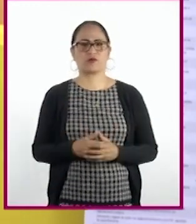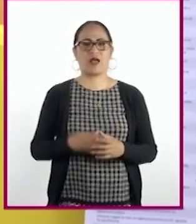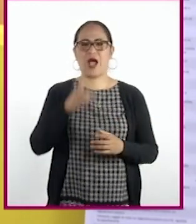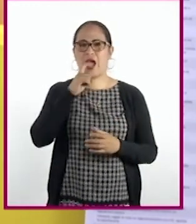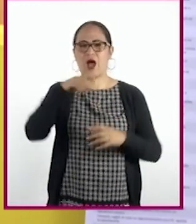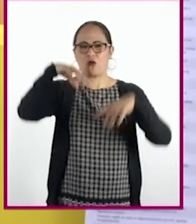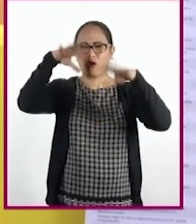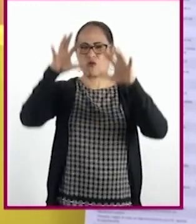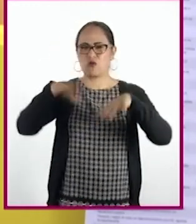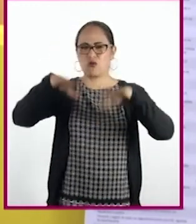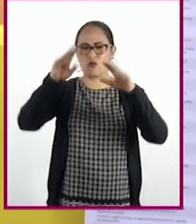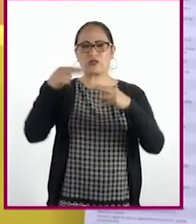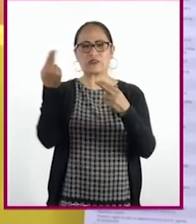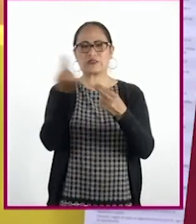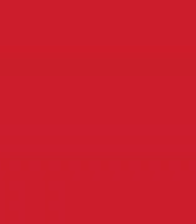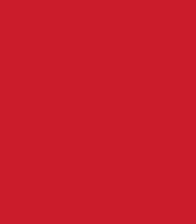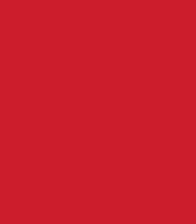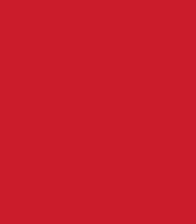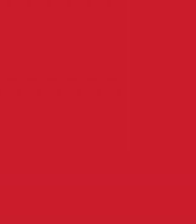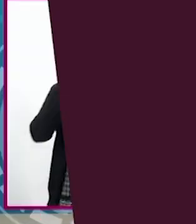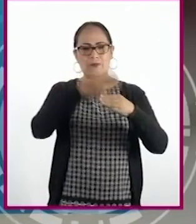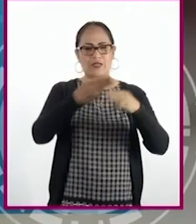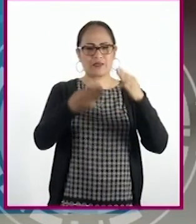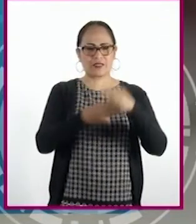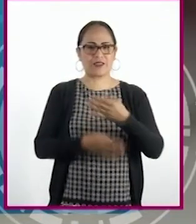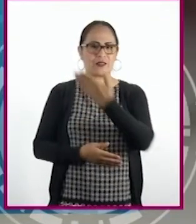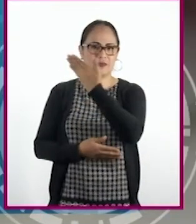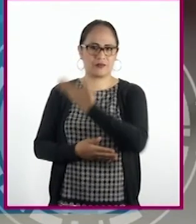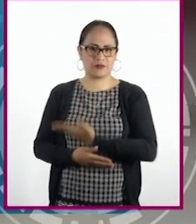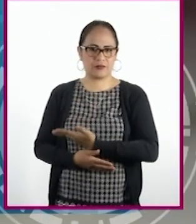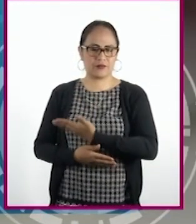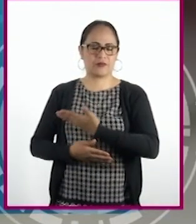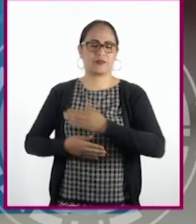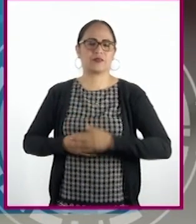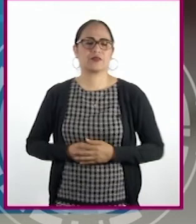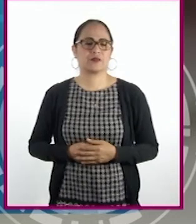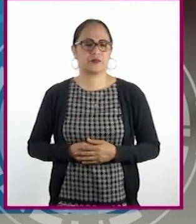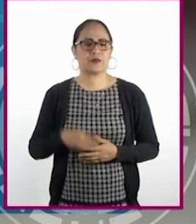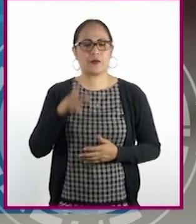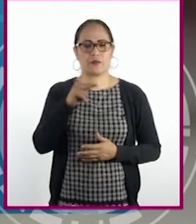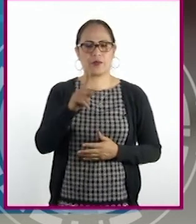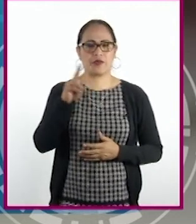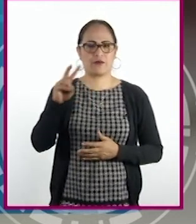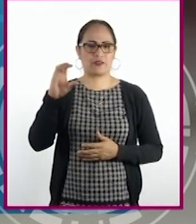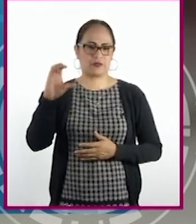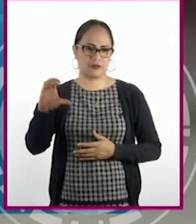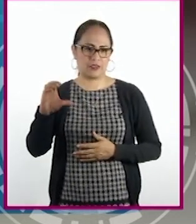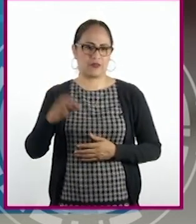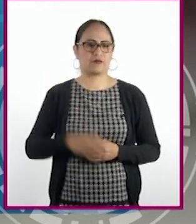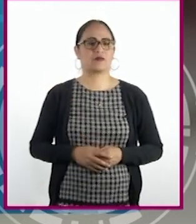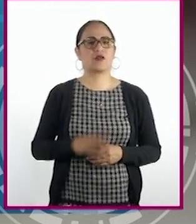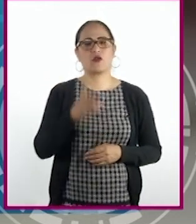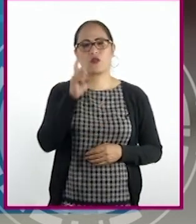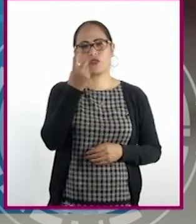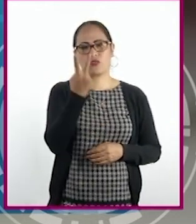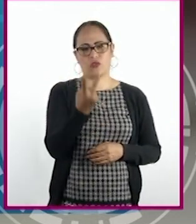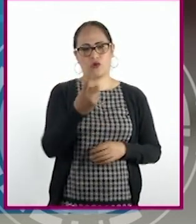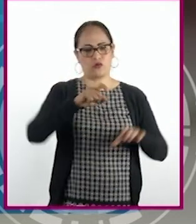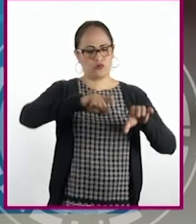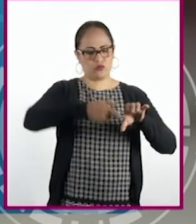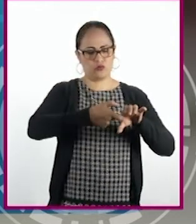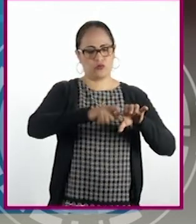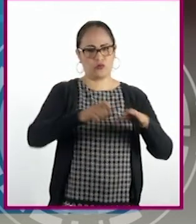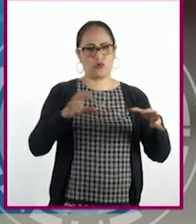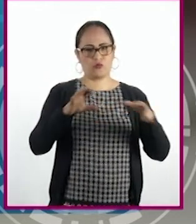que necesitaremos 1.15 metros de tubo sanitario PVC de 1 pulgada, dos tuercas unión